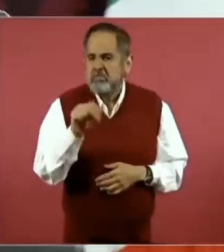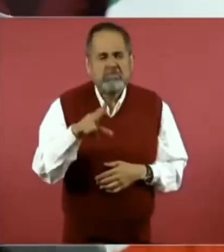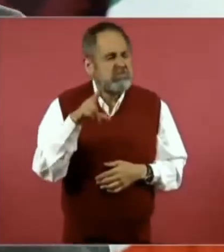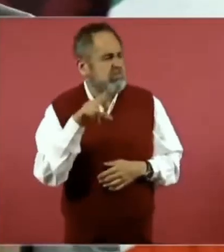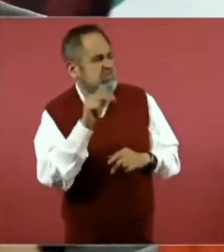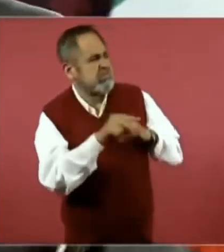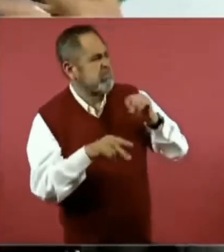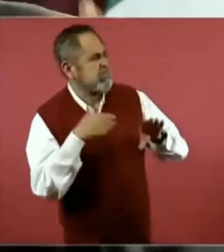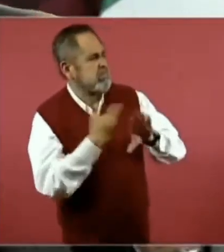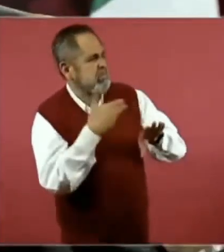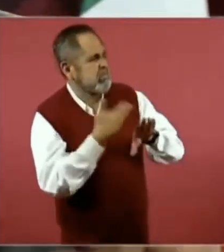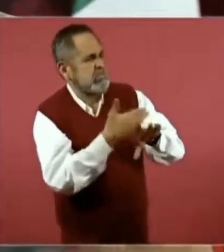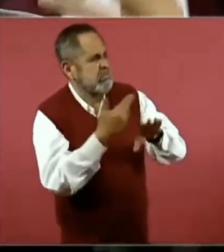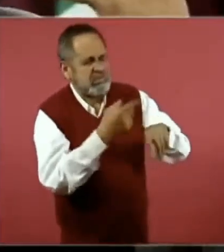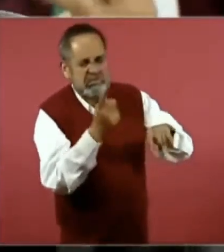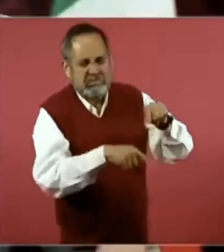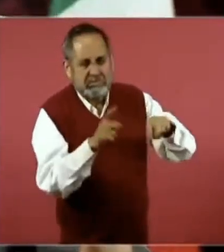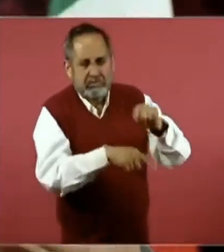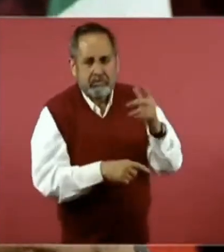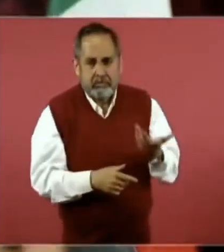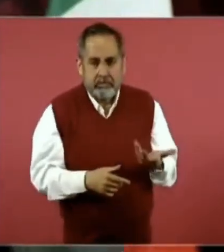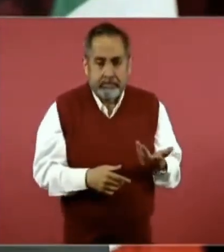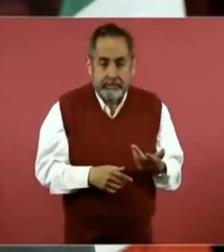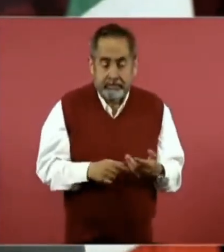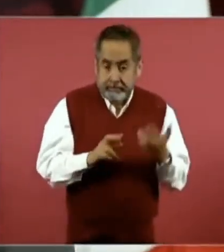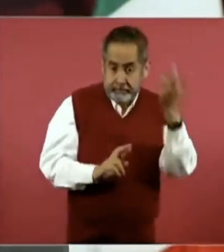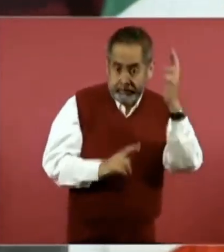Surge en contra del ejido,